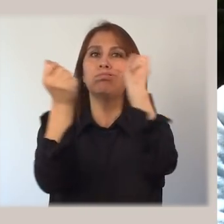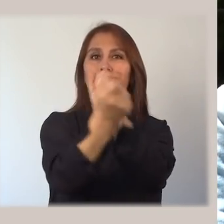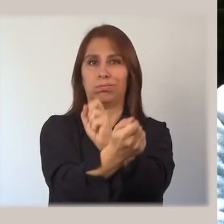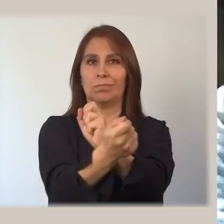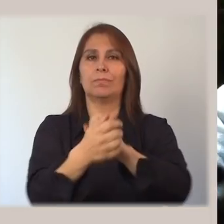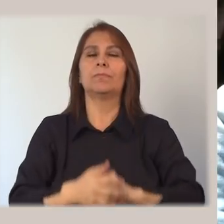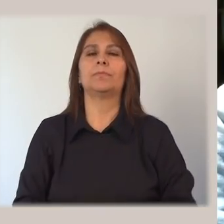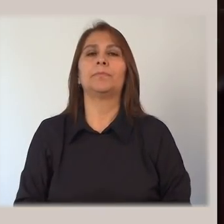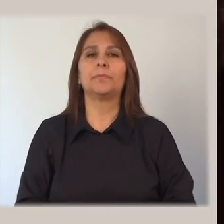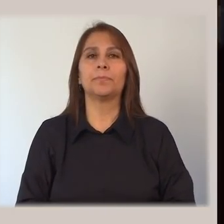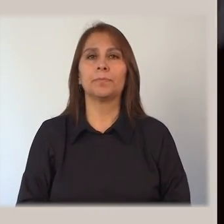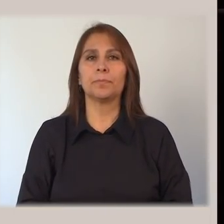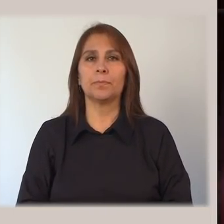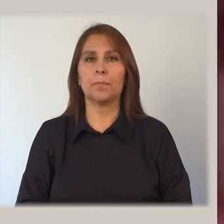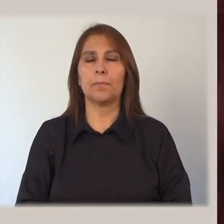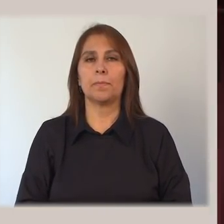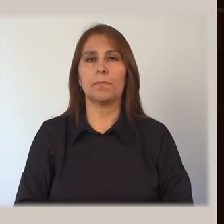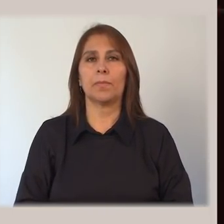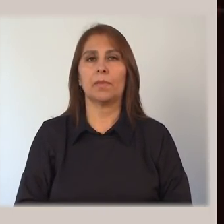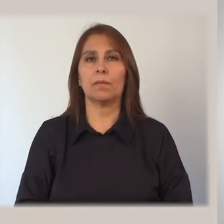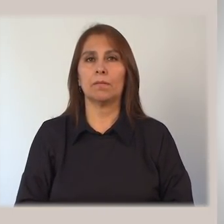procesos de transformación.